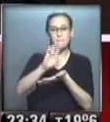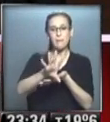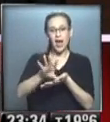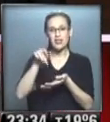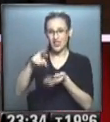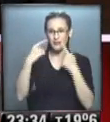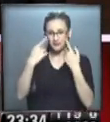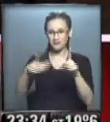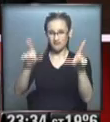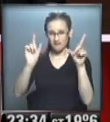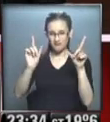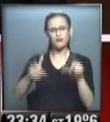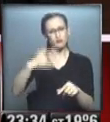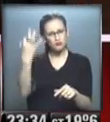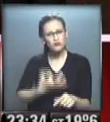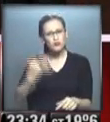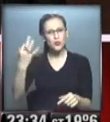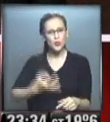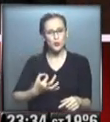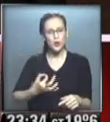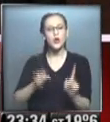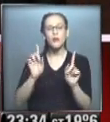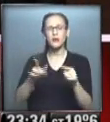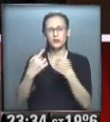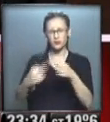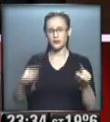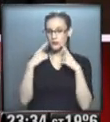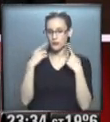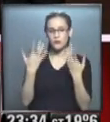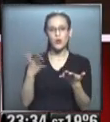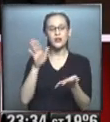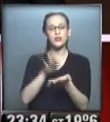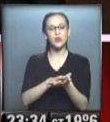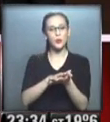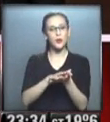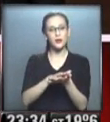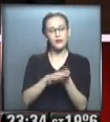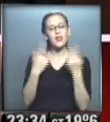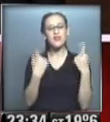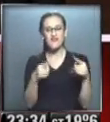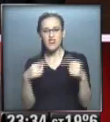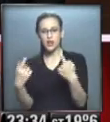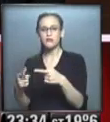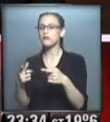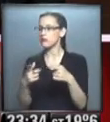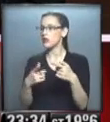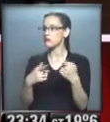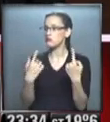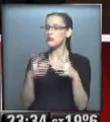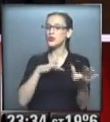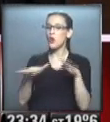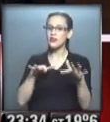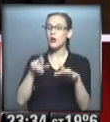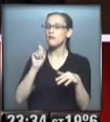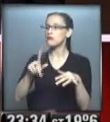allá. Interesante este material, así como todo lo que han recogido de los distintos acontecimientos que se han dado en